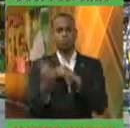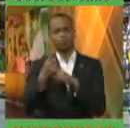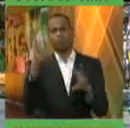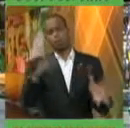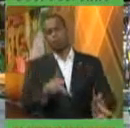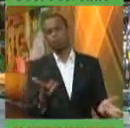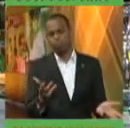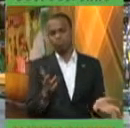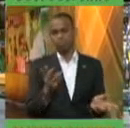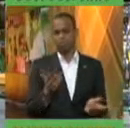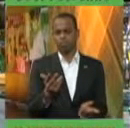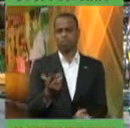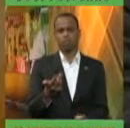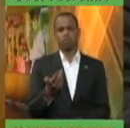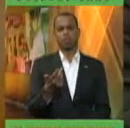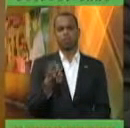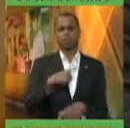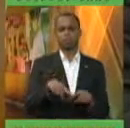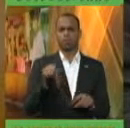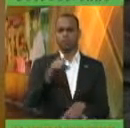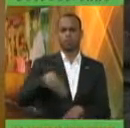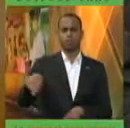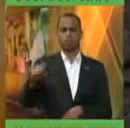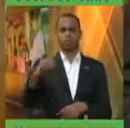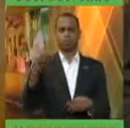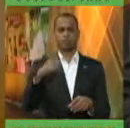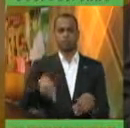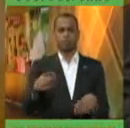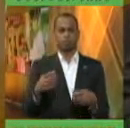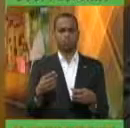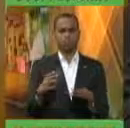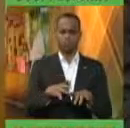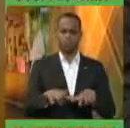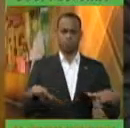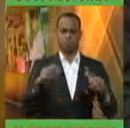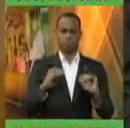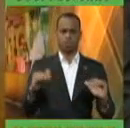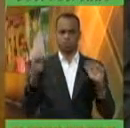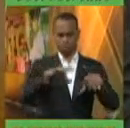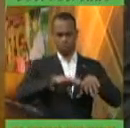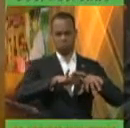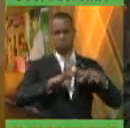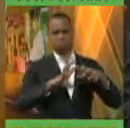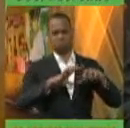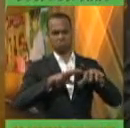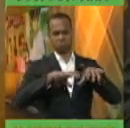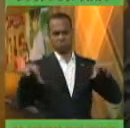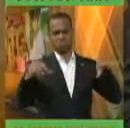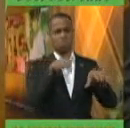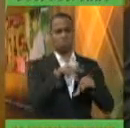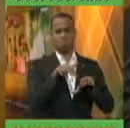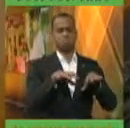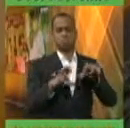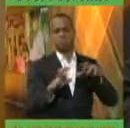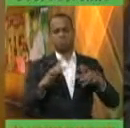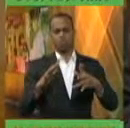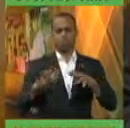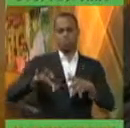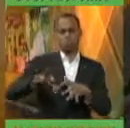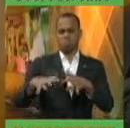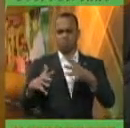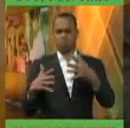pero en sirio donde tuve usted y se prestó son barrios hasta de ricos y te ve la acera destruir a los hoyos las cosas